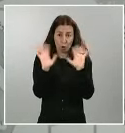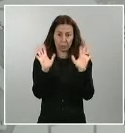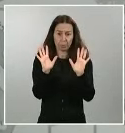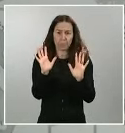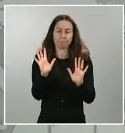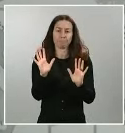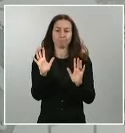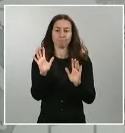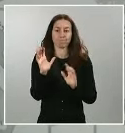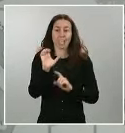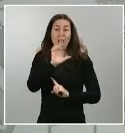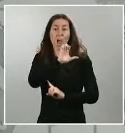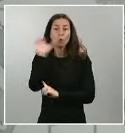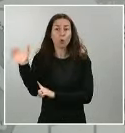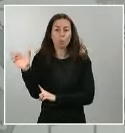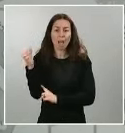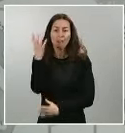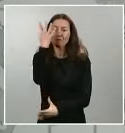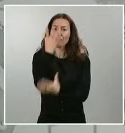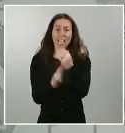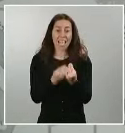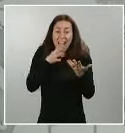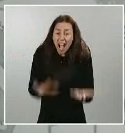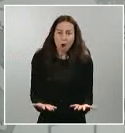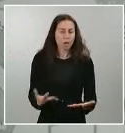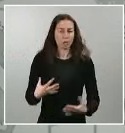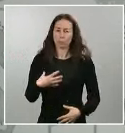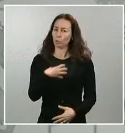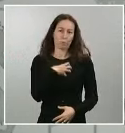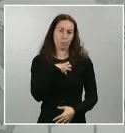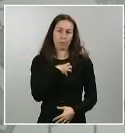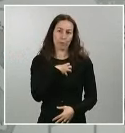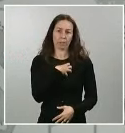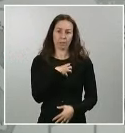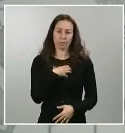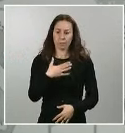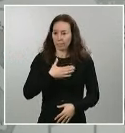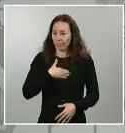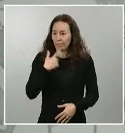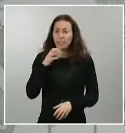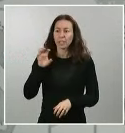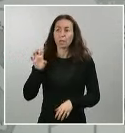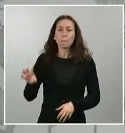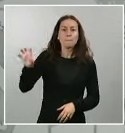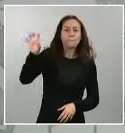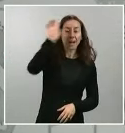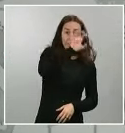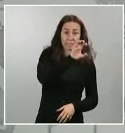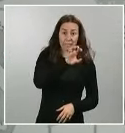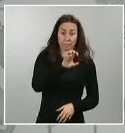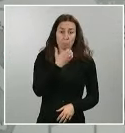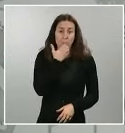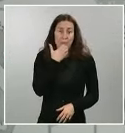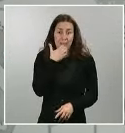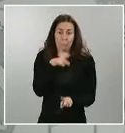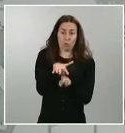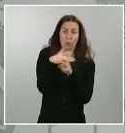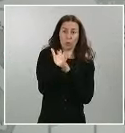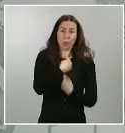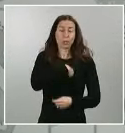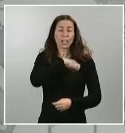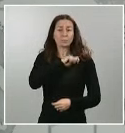fallar, porque hasta los países y los gobiernos más europeístas, como es el caso de España, necesitamos pruebas de compromiso real por parte de la